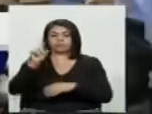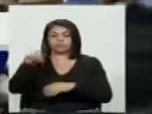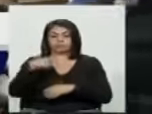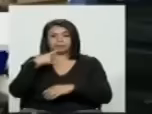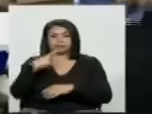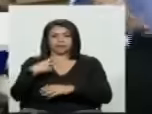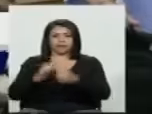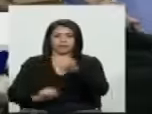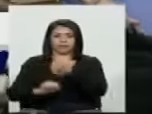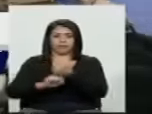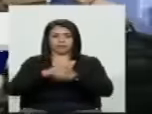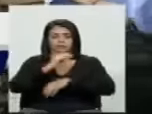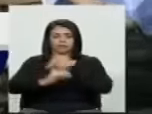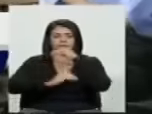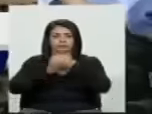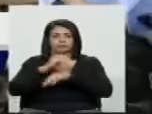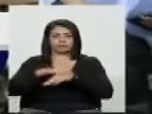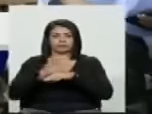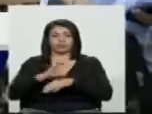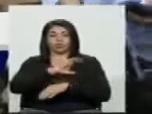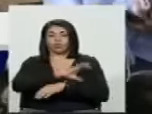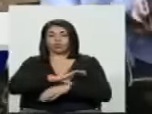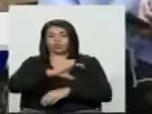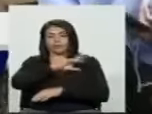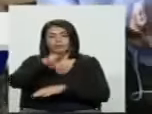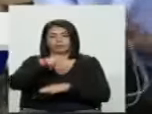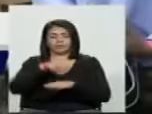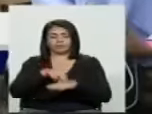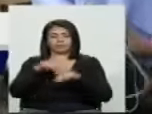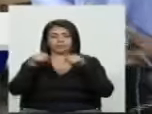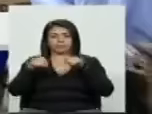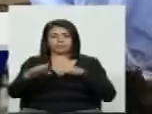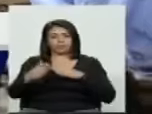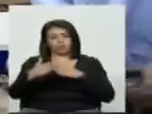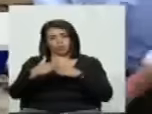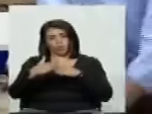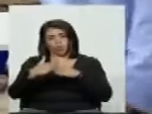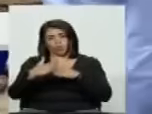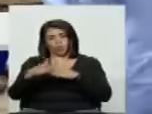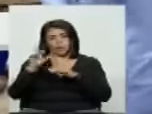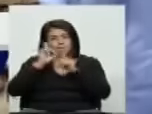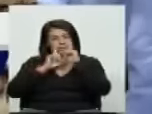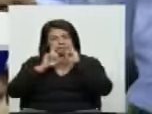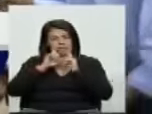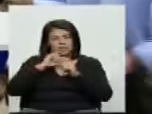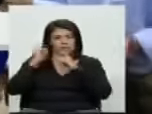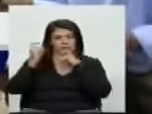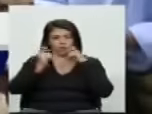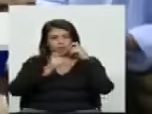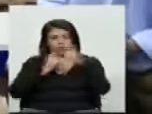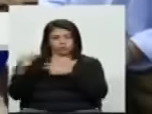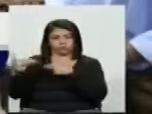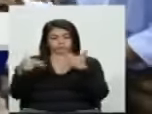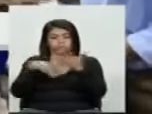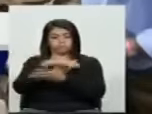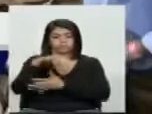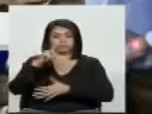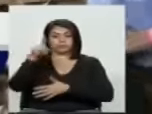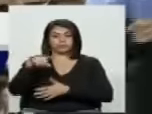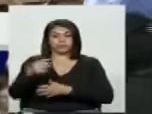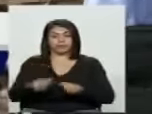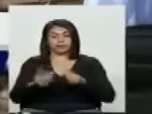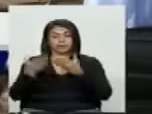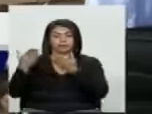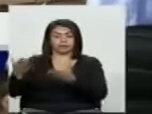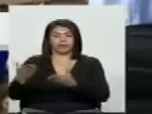como respaldar la creación de una comisión nacional contra el fascismo, el odio y la violencia. También